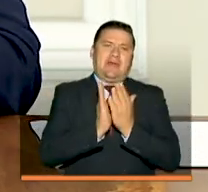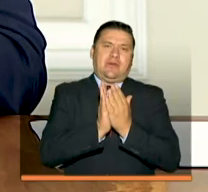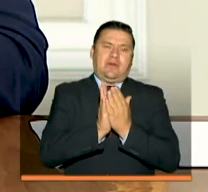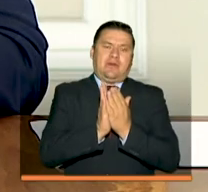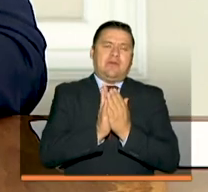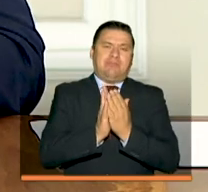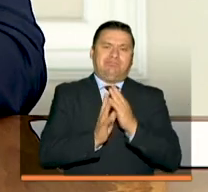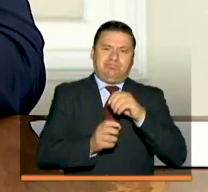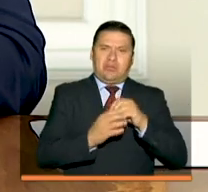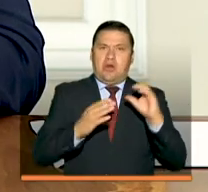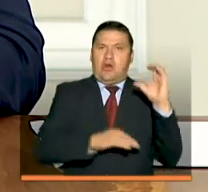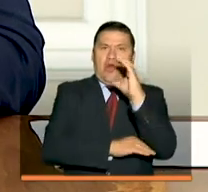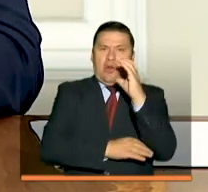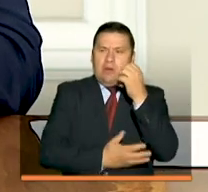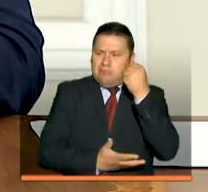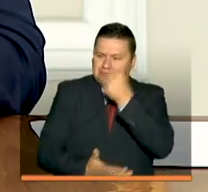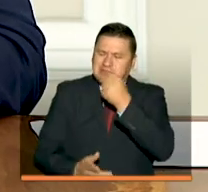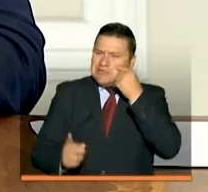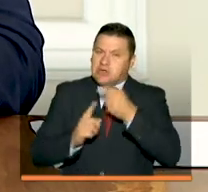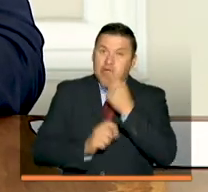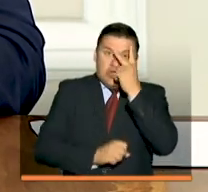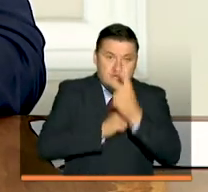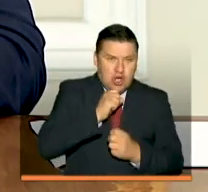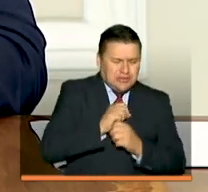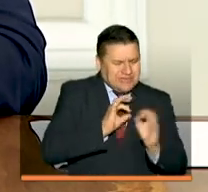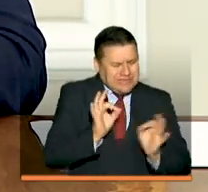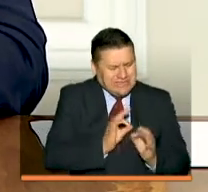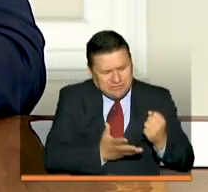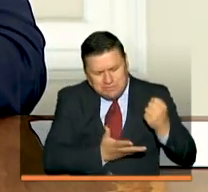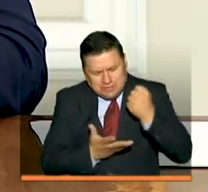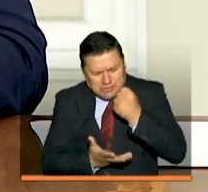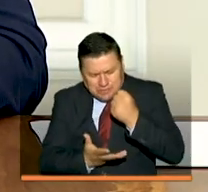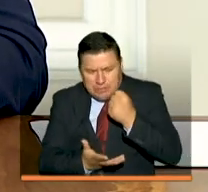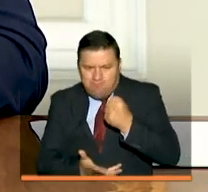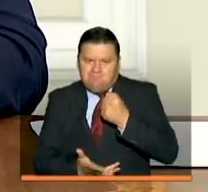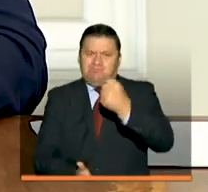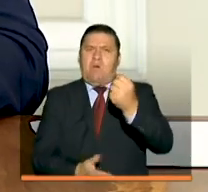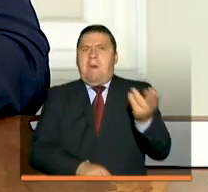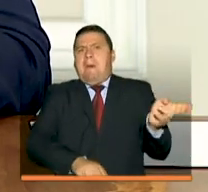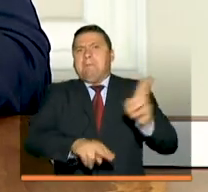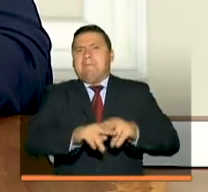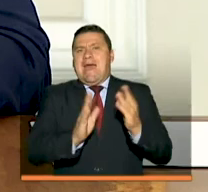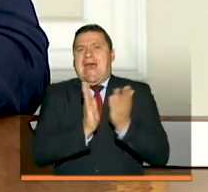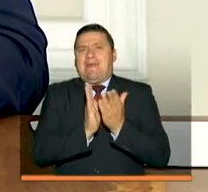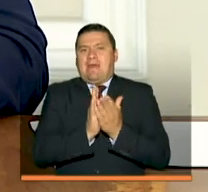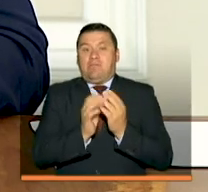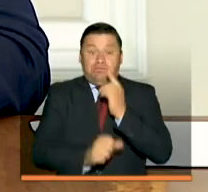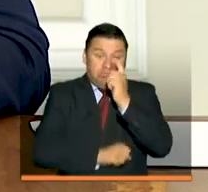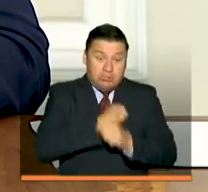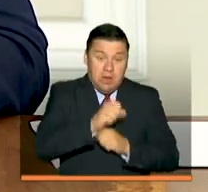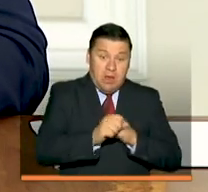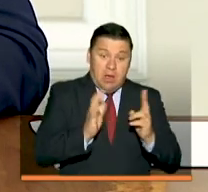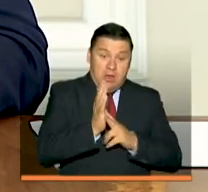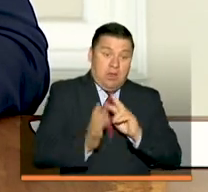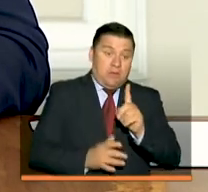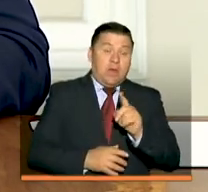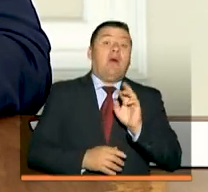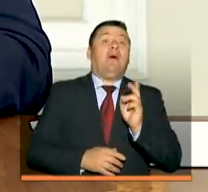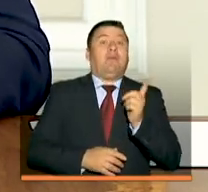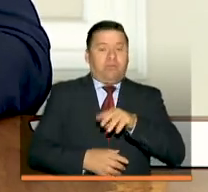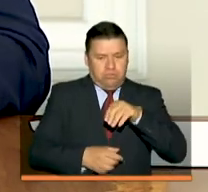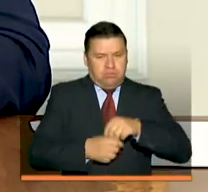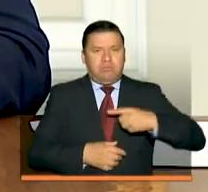Colombia. Hemos logrado ese propósito en 2 años consecutivos, pero algo muy importante, en este año 2021